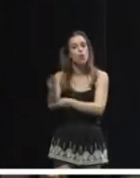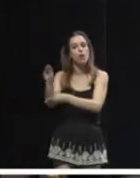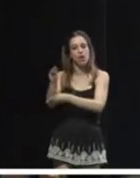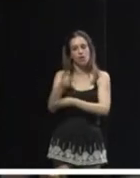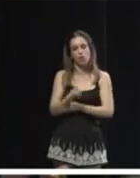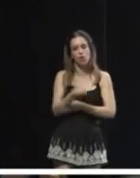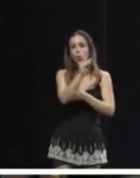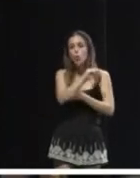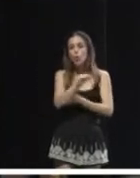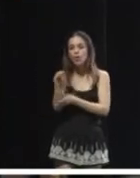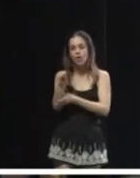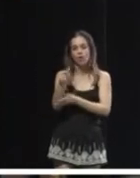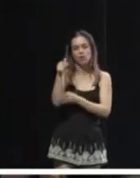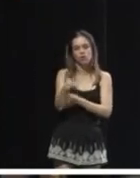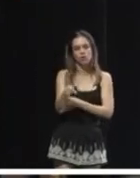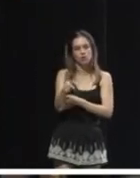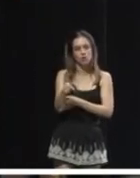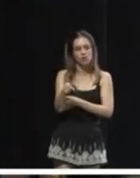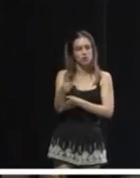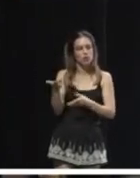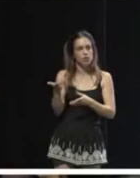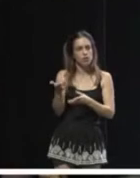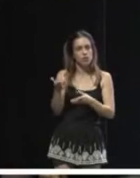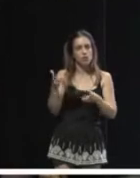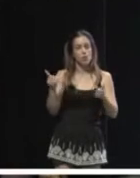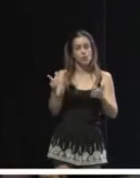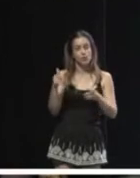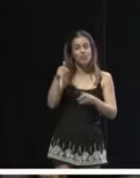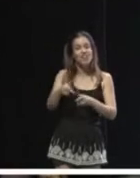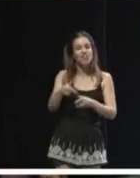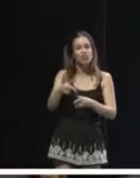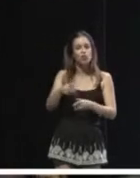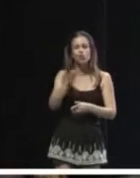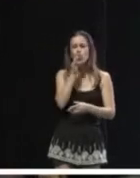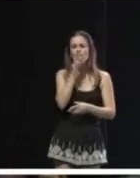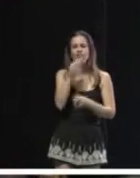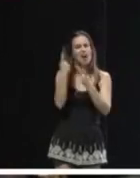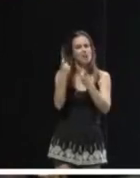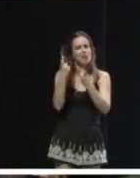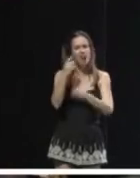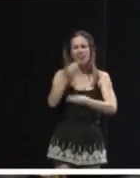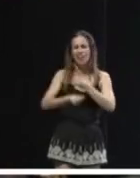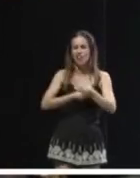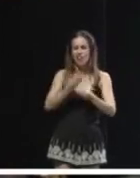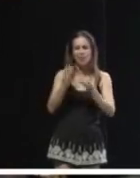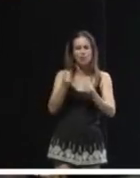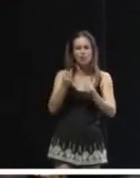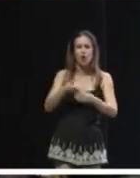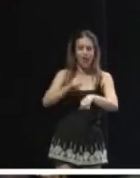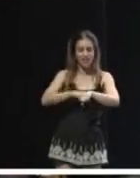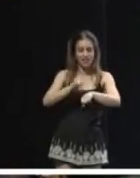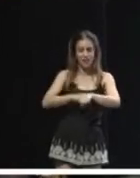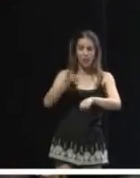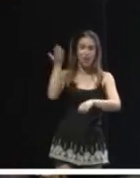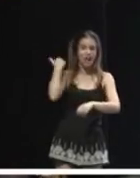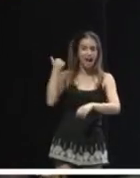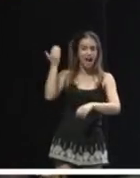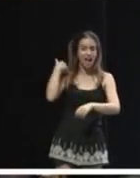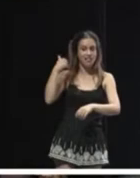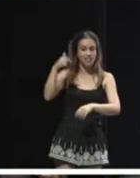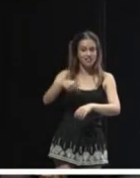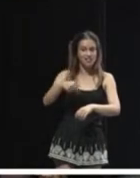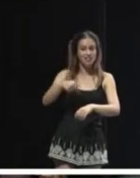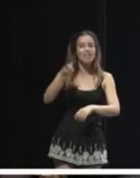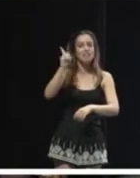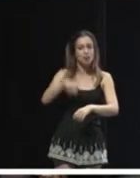La revolución pendiente tiene que ver con los cuidados, tiene que ver con el tiempo del que hablé antes, pero también con